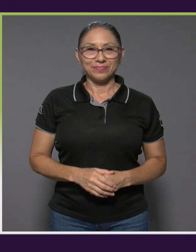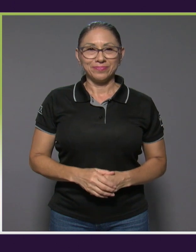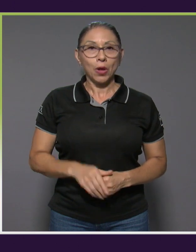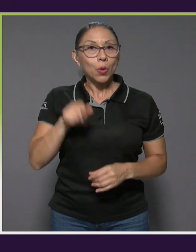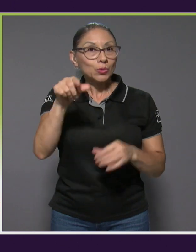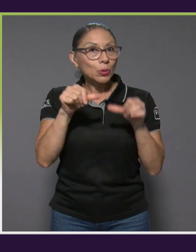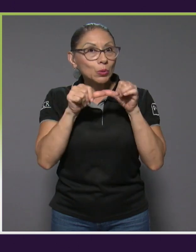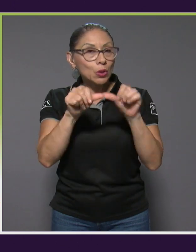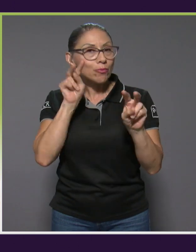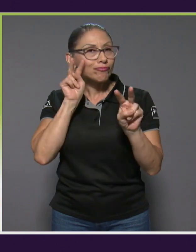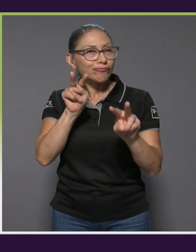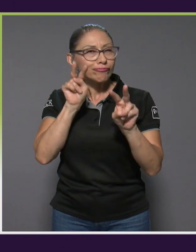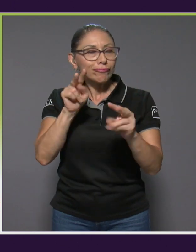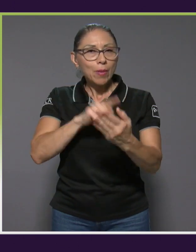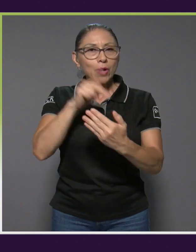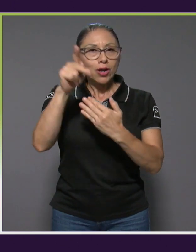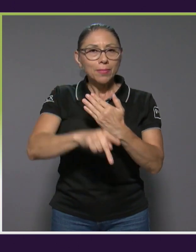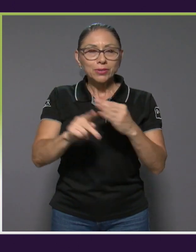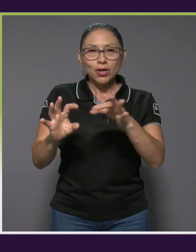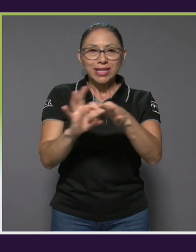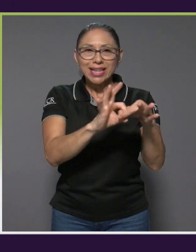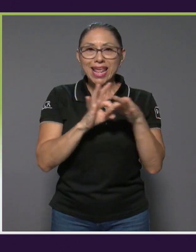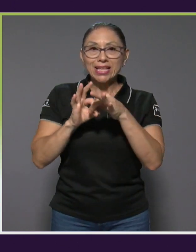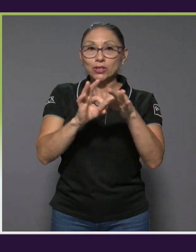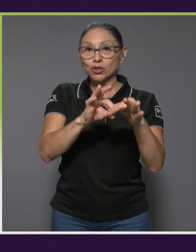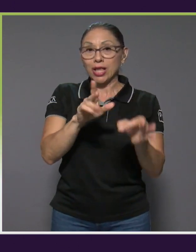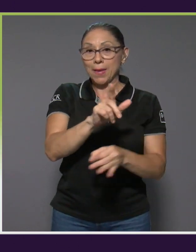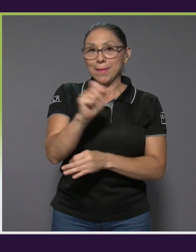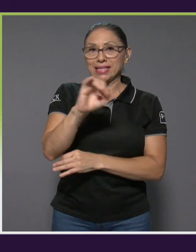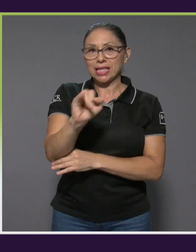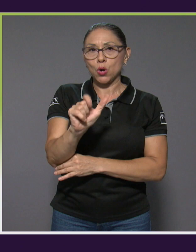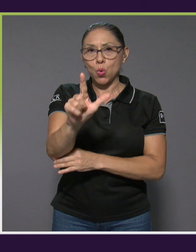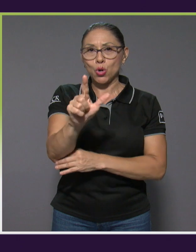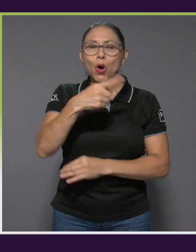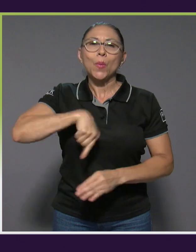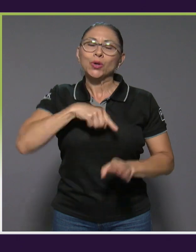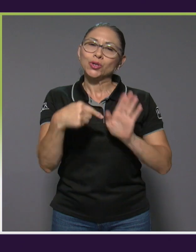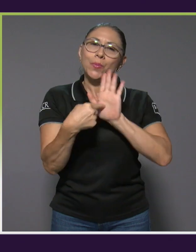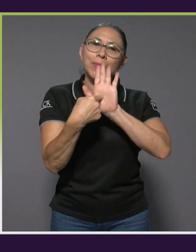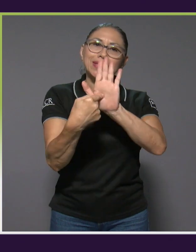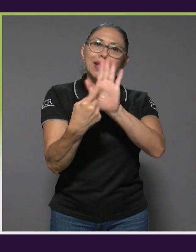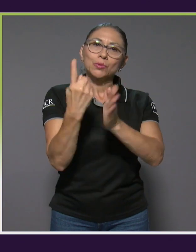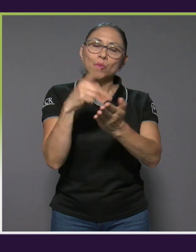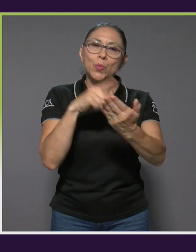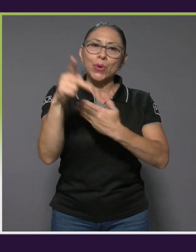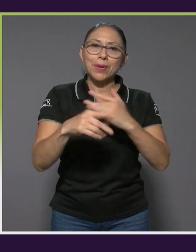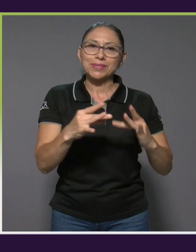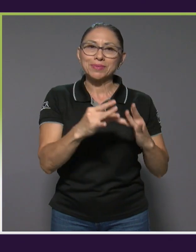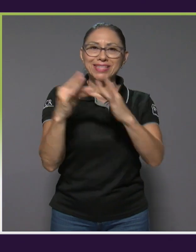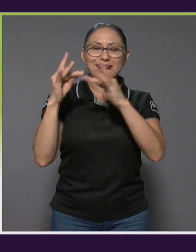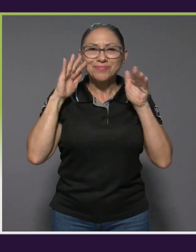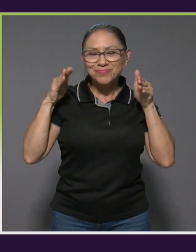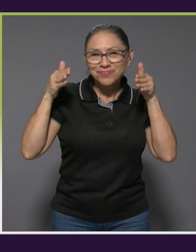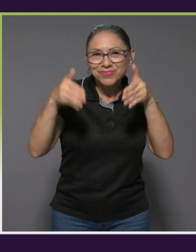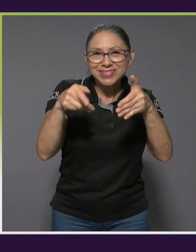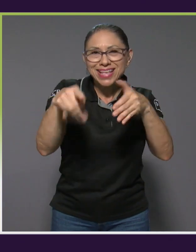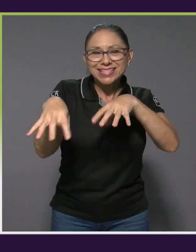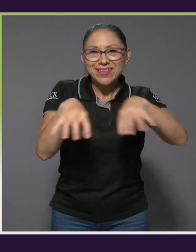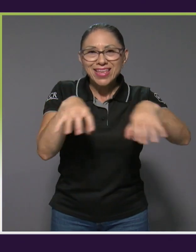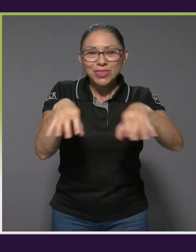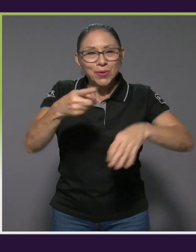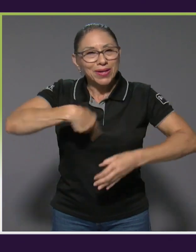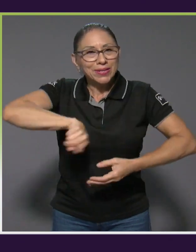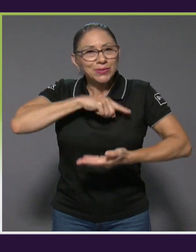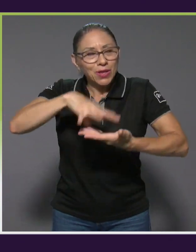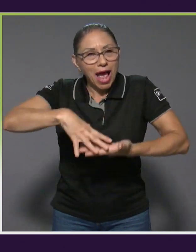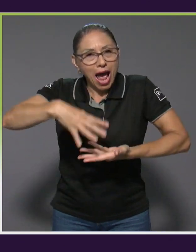Permanezca al pendiente de la programación de Nexos en el mes de julio, ya que presentaremos un programa especial dedicado a este evento, en el que